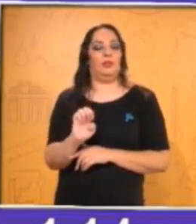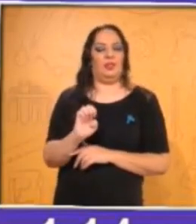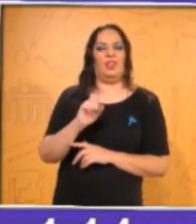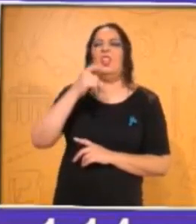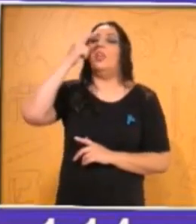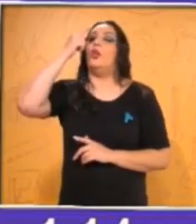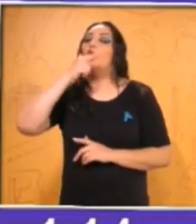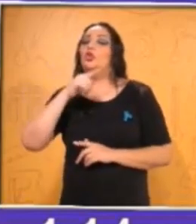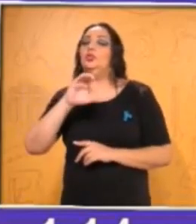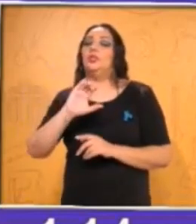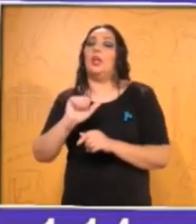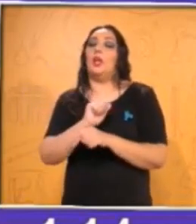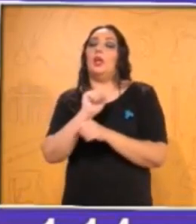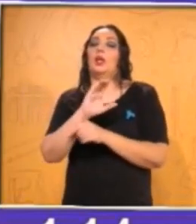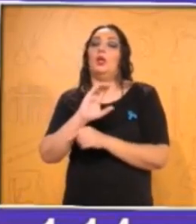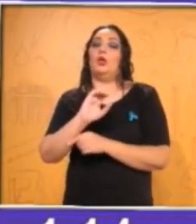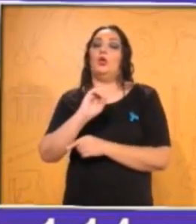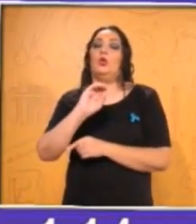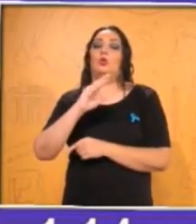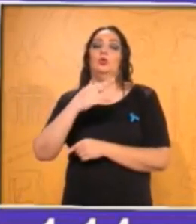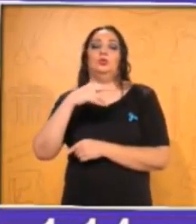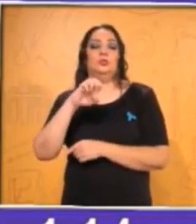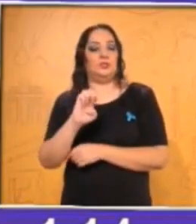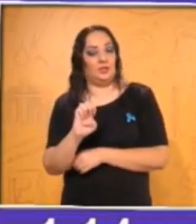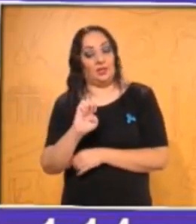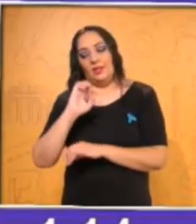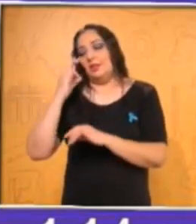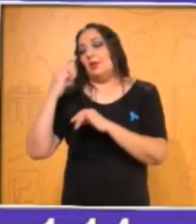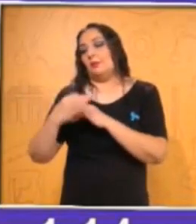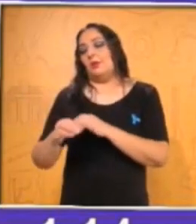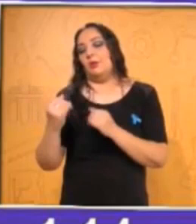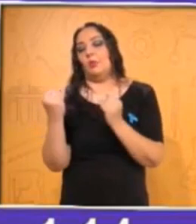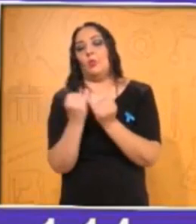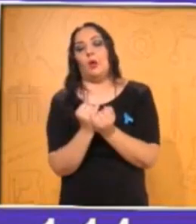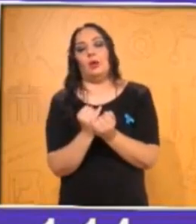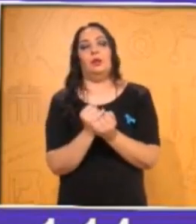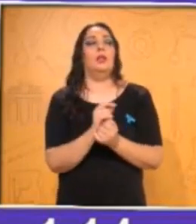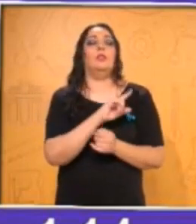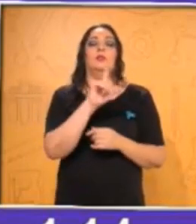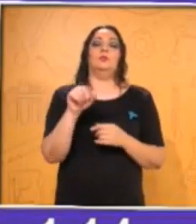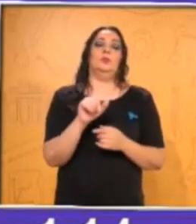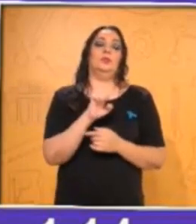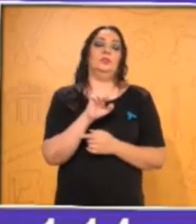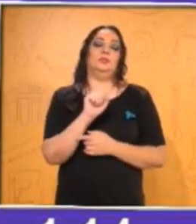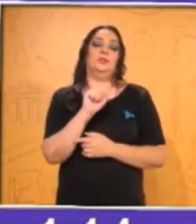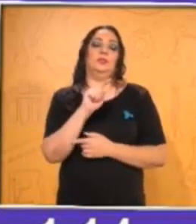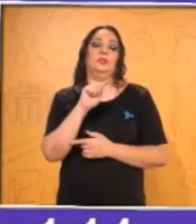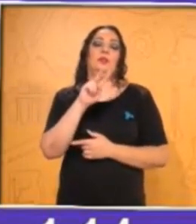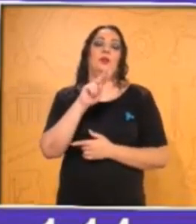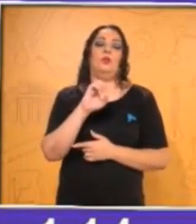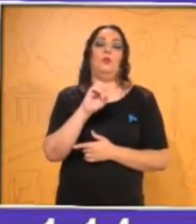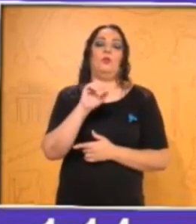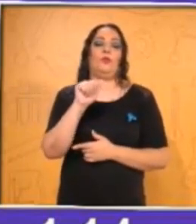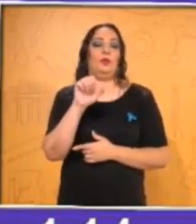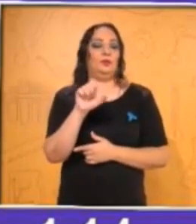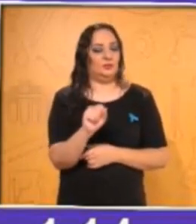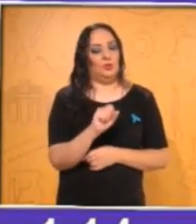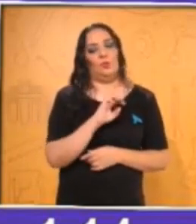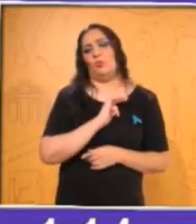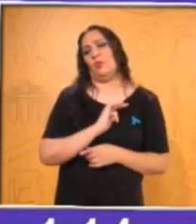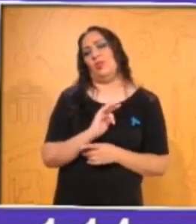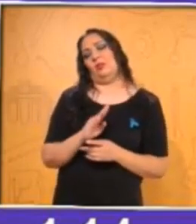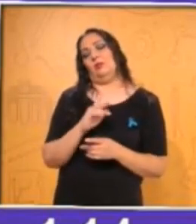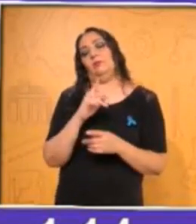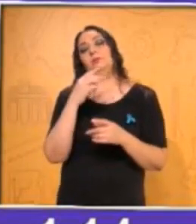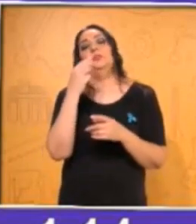a las estrofas, que puede ser pareado, terceto o cuarteto. Las estrofas son los pequeños